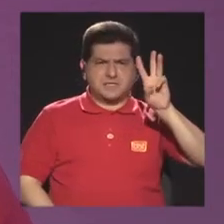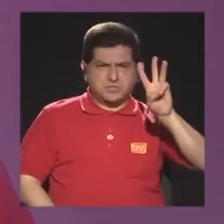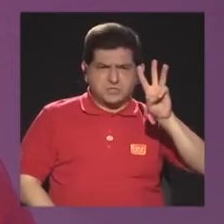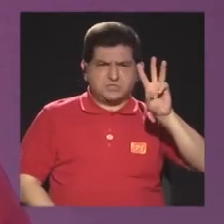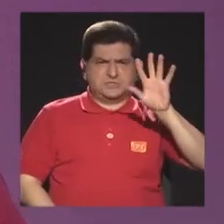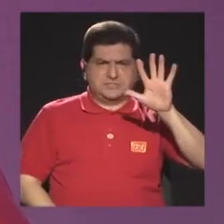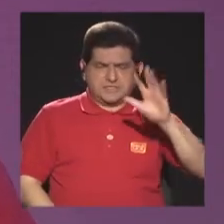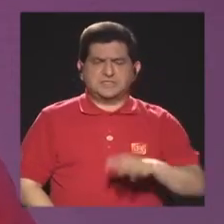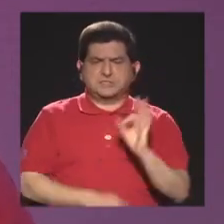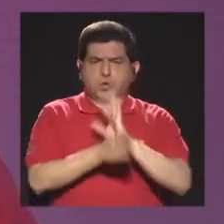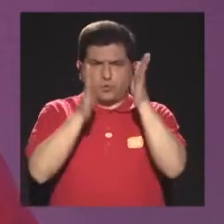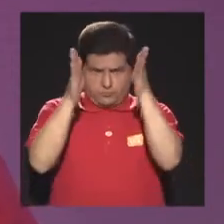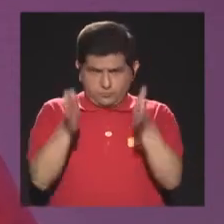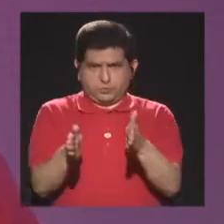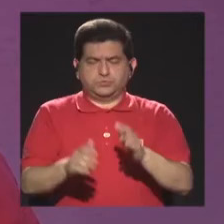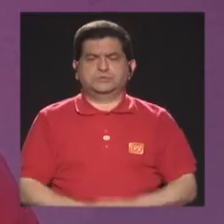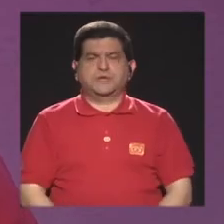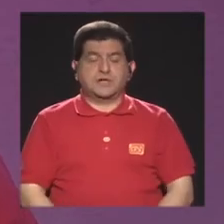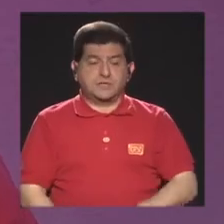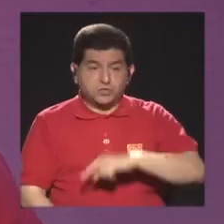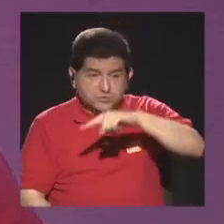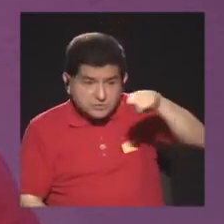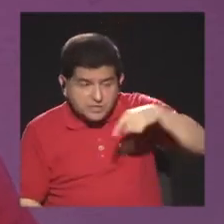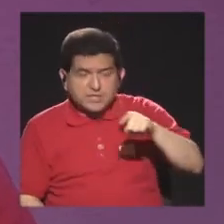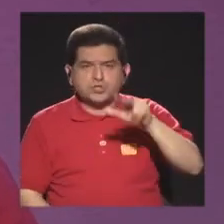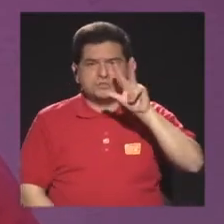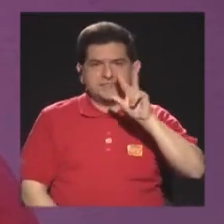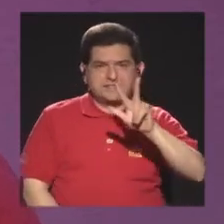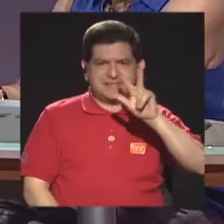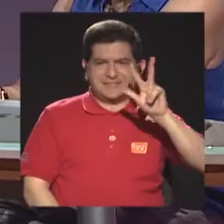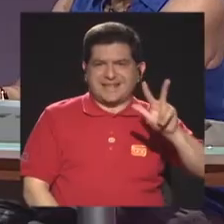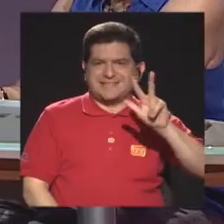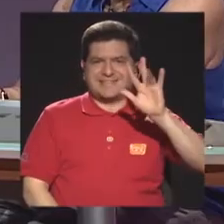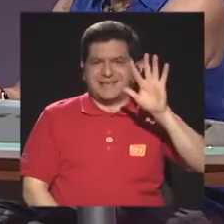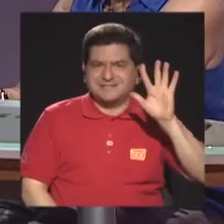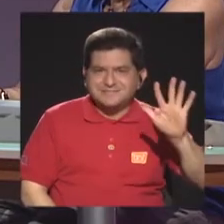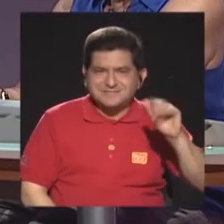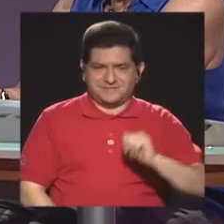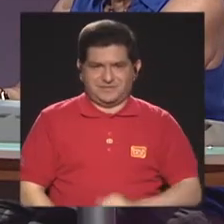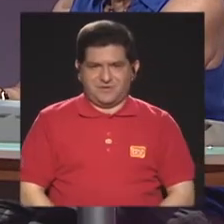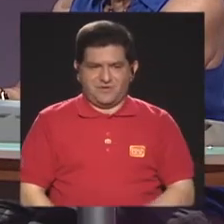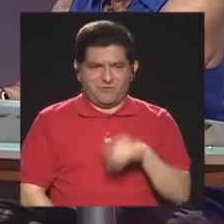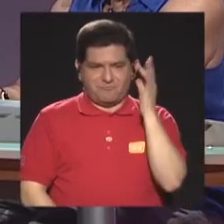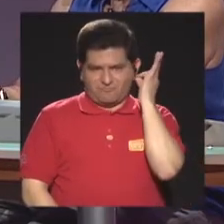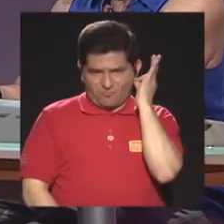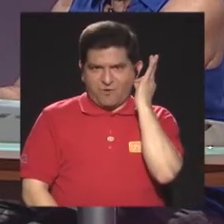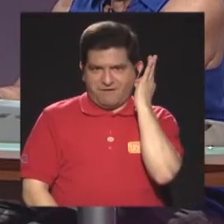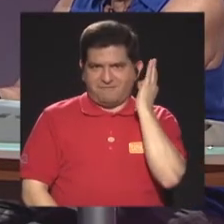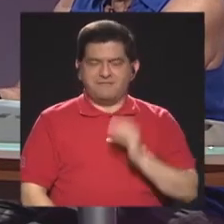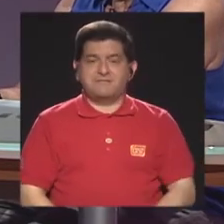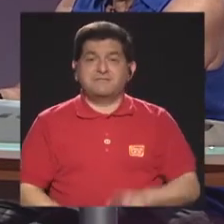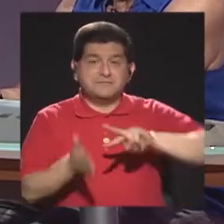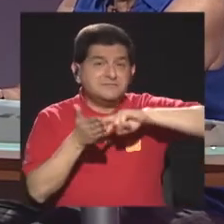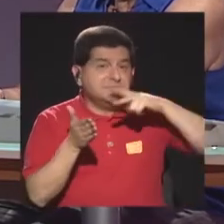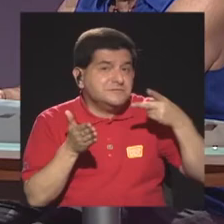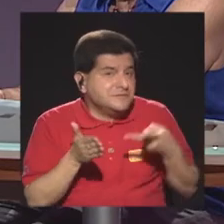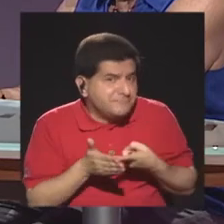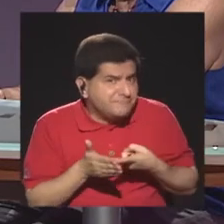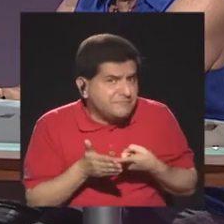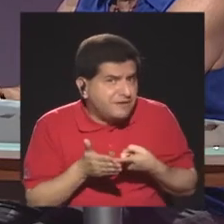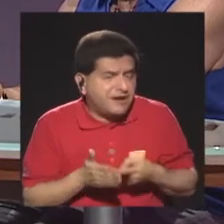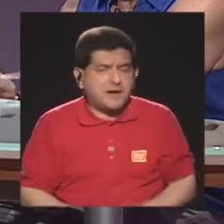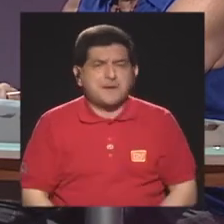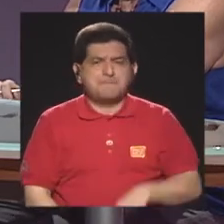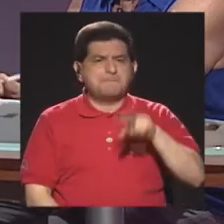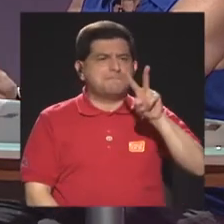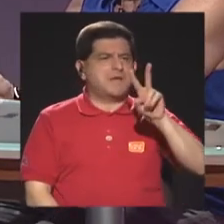1.365 funcionarios, de los cuales 335 son mujeres. O sea, estamos hablando que